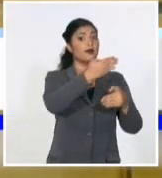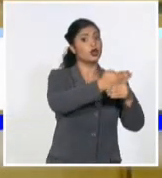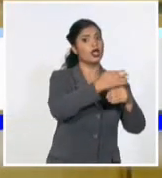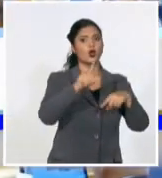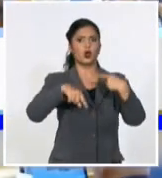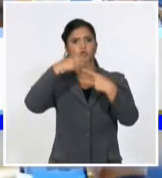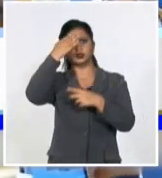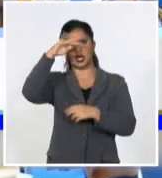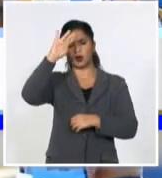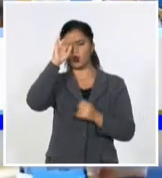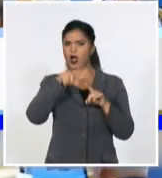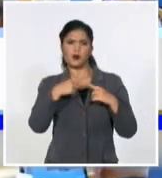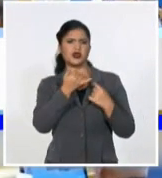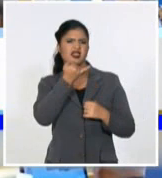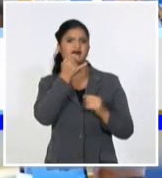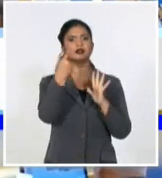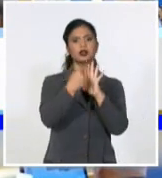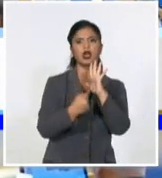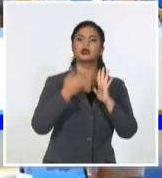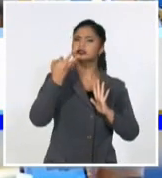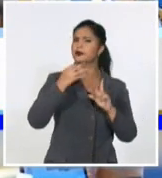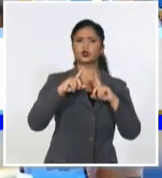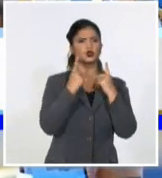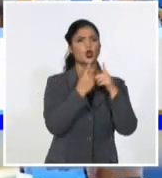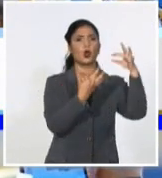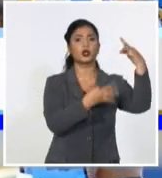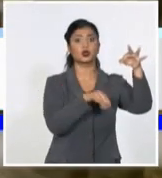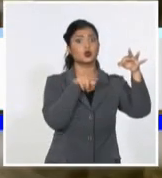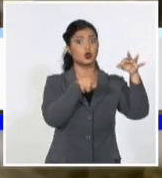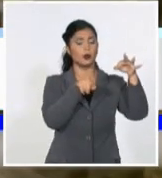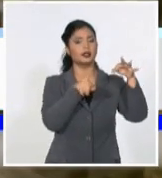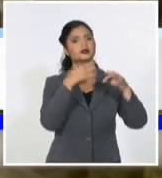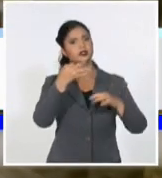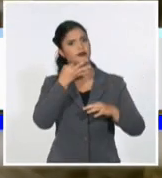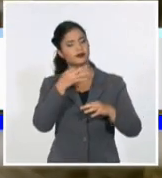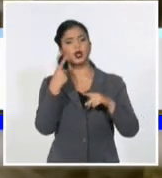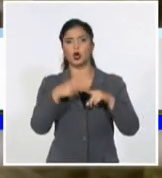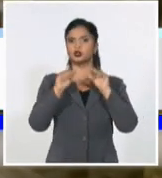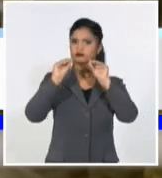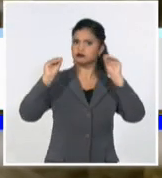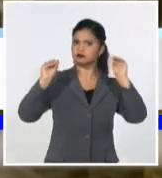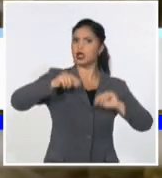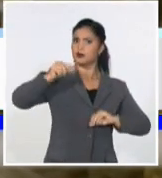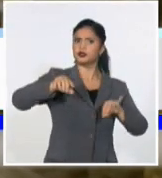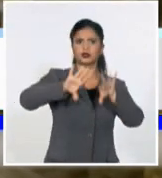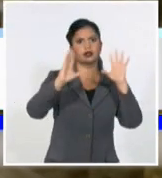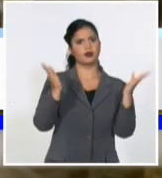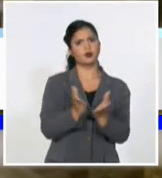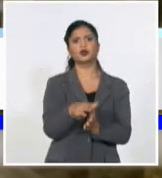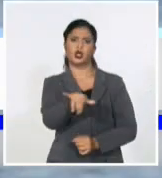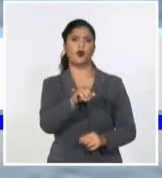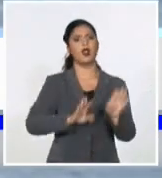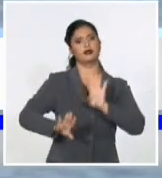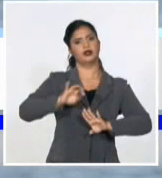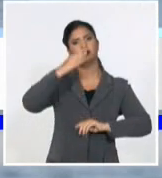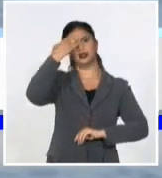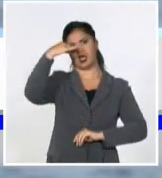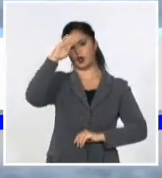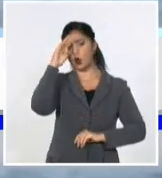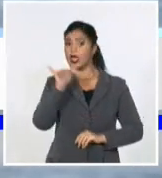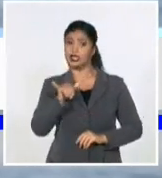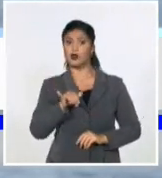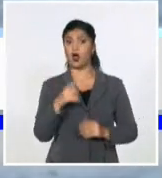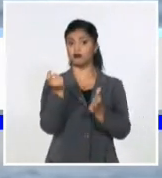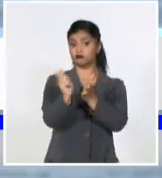violación de la Carta de la Organización de las Naciones Unidas, al tiempo que llama a los legislativos del mundo a presentar una exigencia similar. El pasado